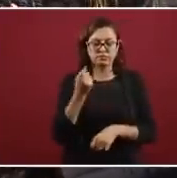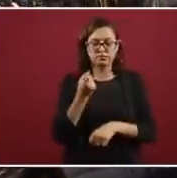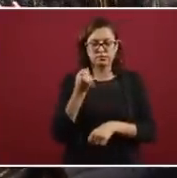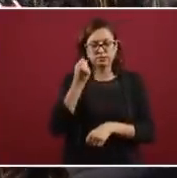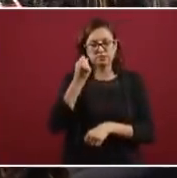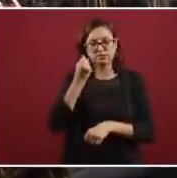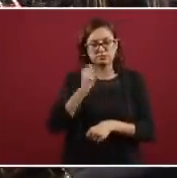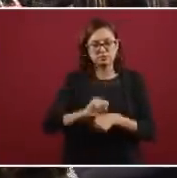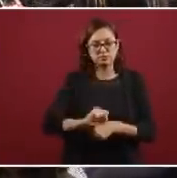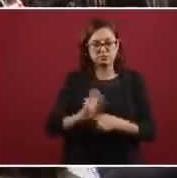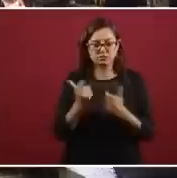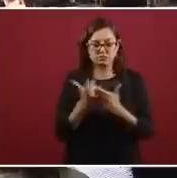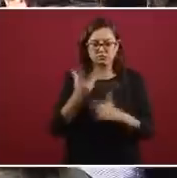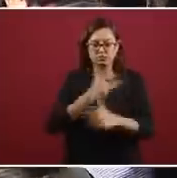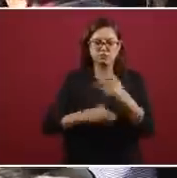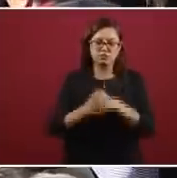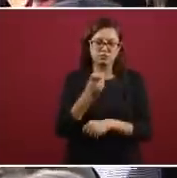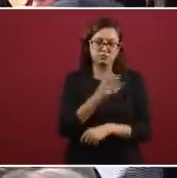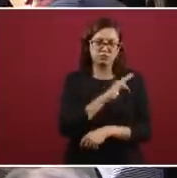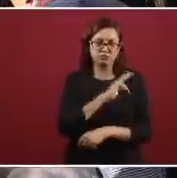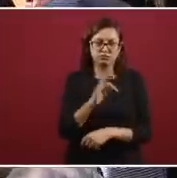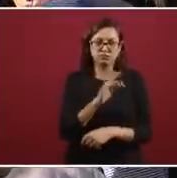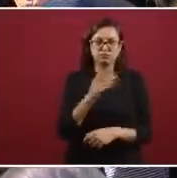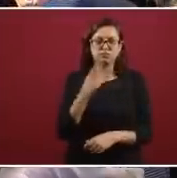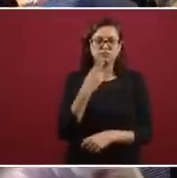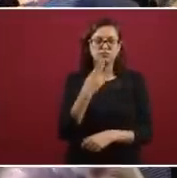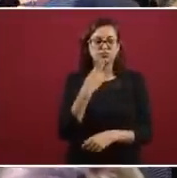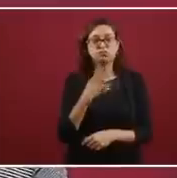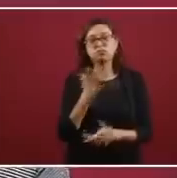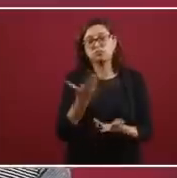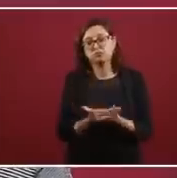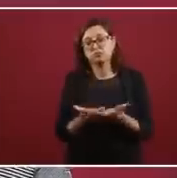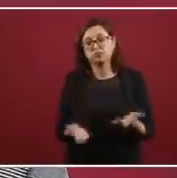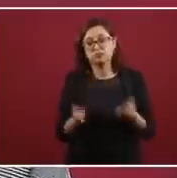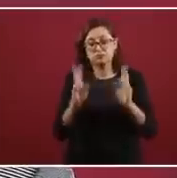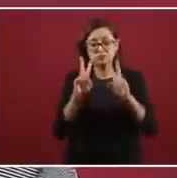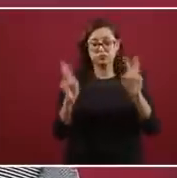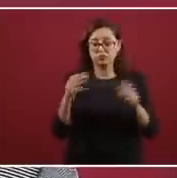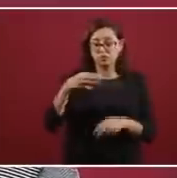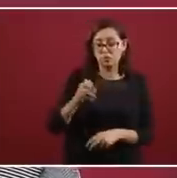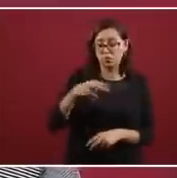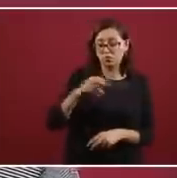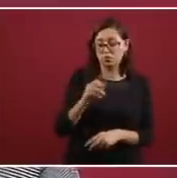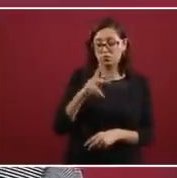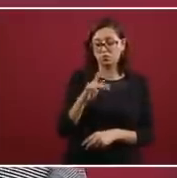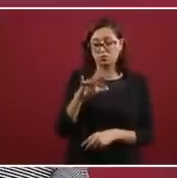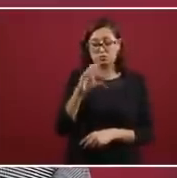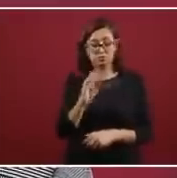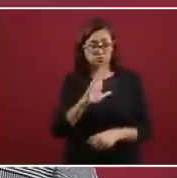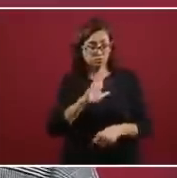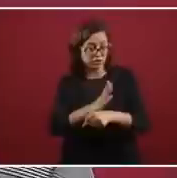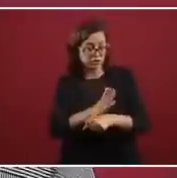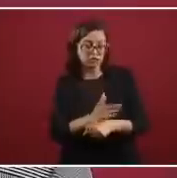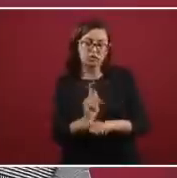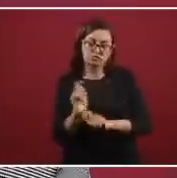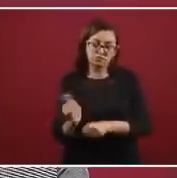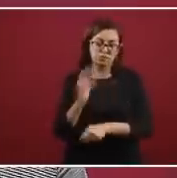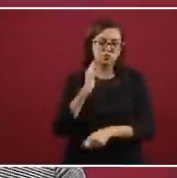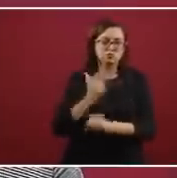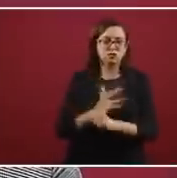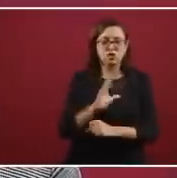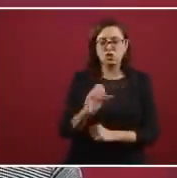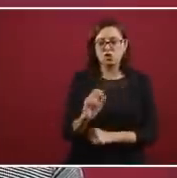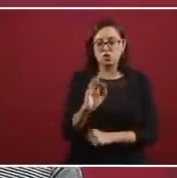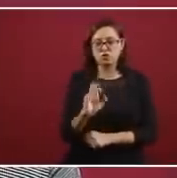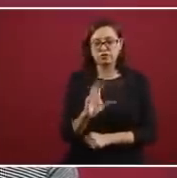cupos. En cuanto a el castigar a los monopolios, es la función de la COFECE.